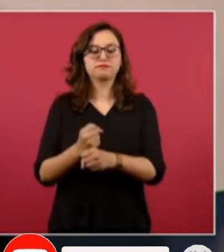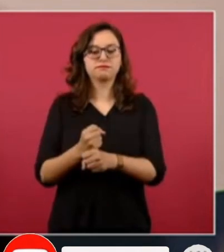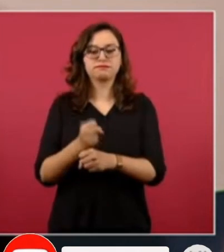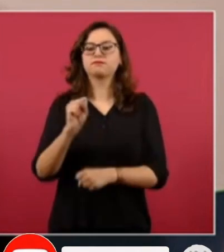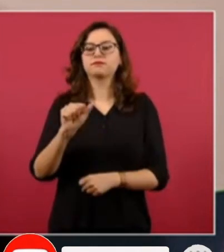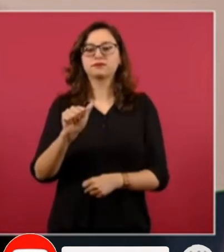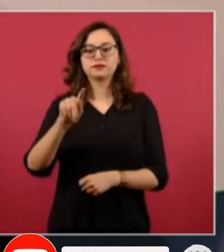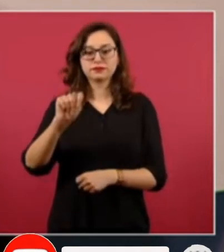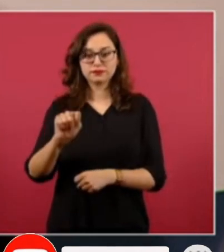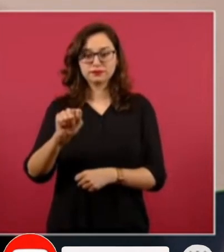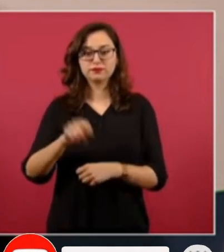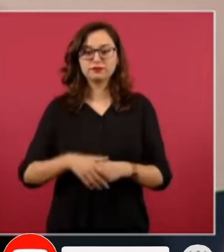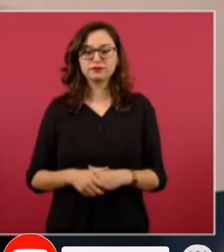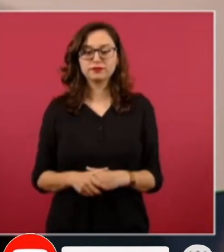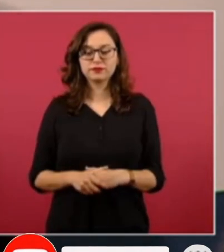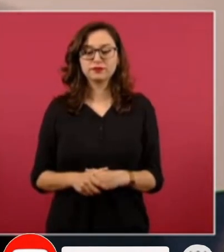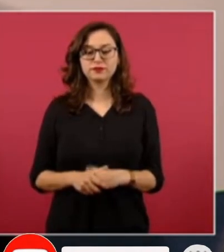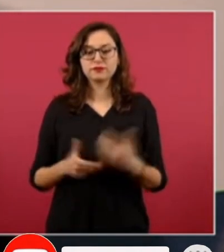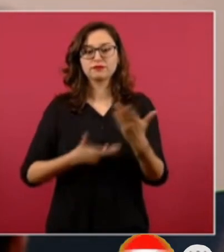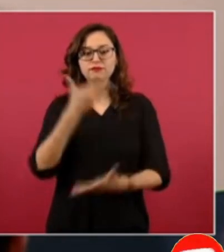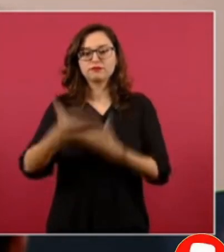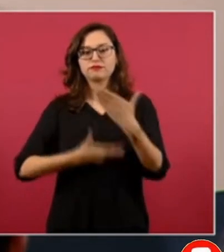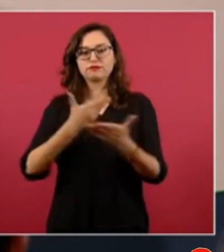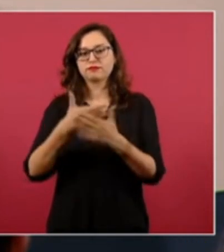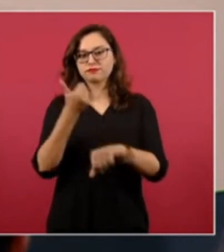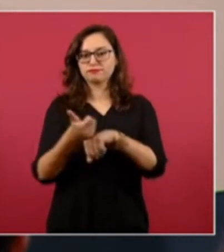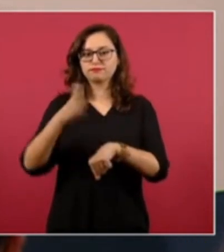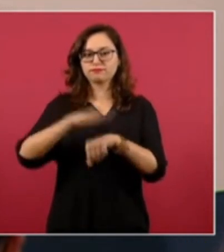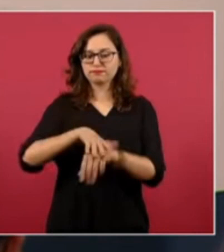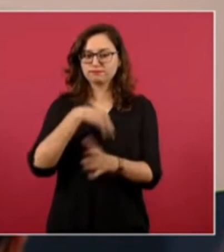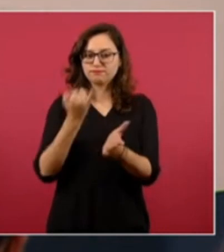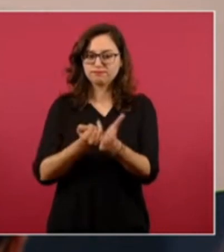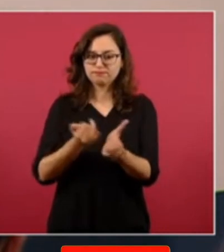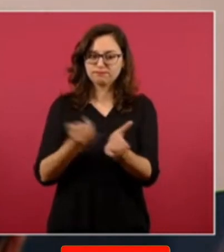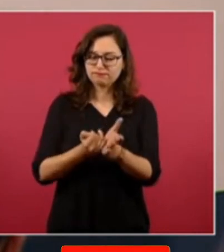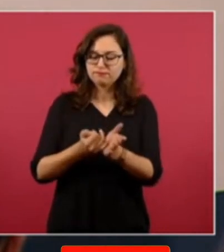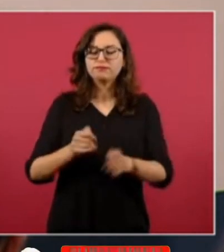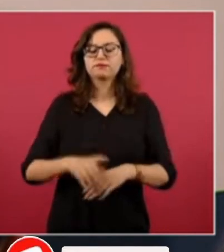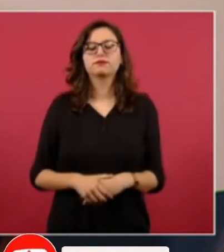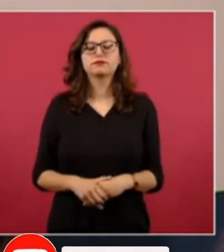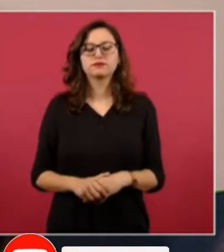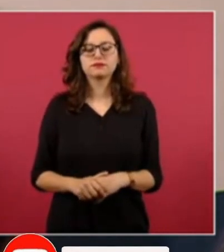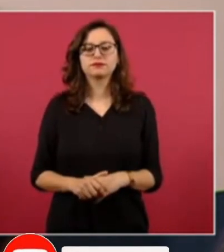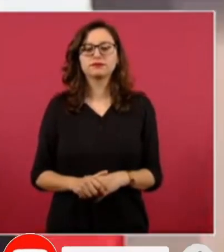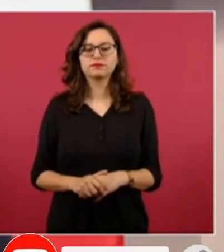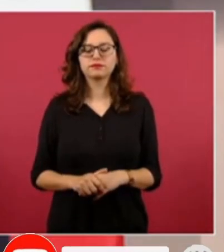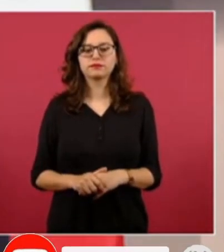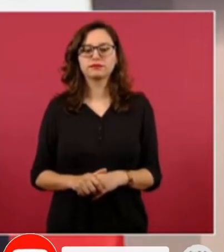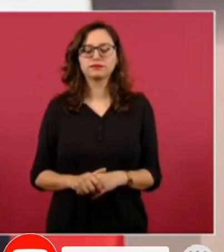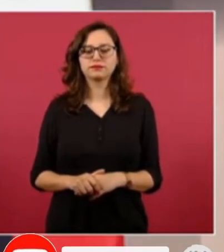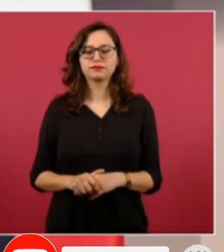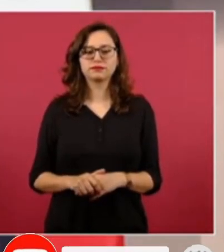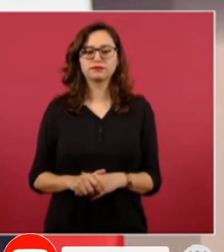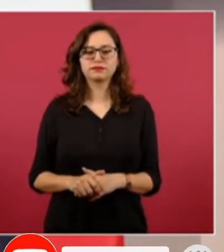SAT, del Servicio de Administración Tributaria. Es